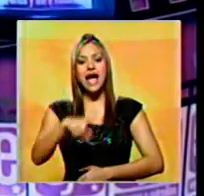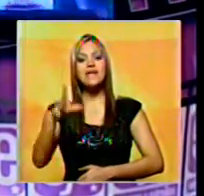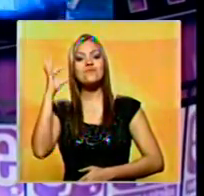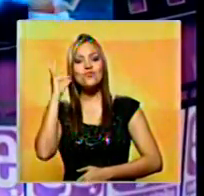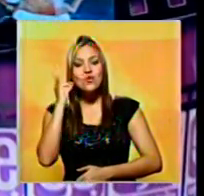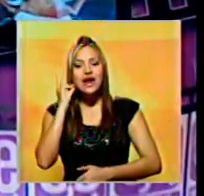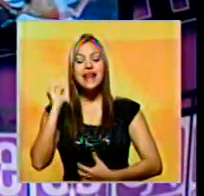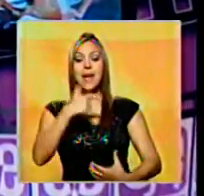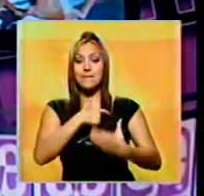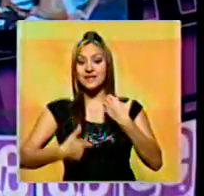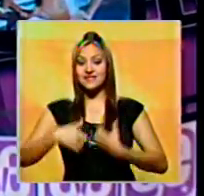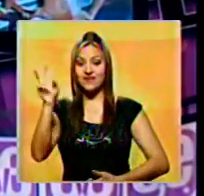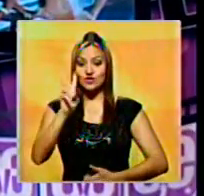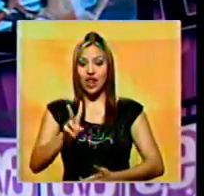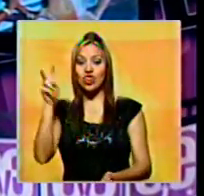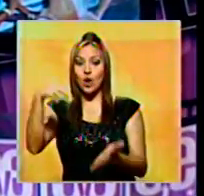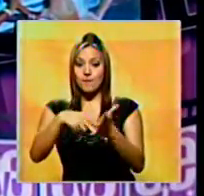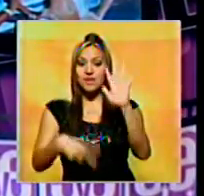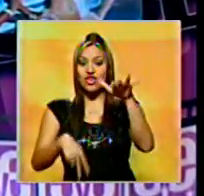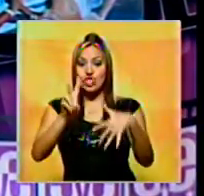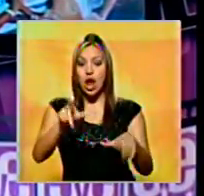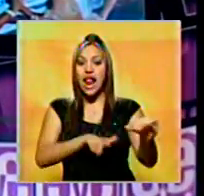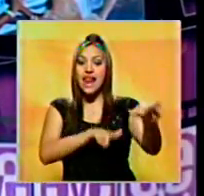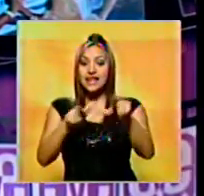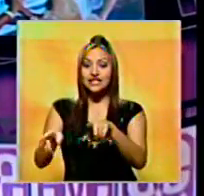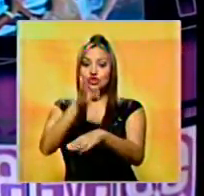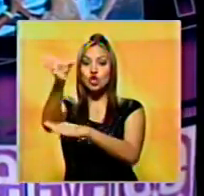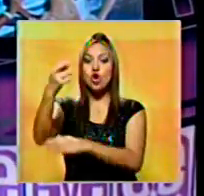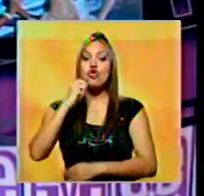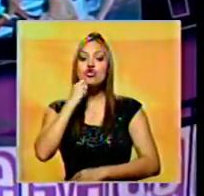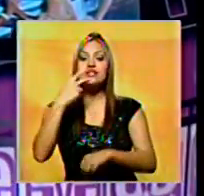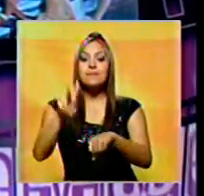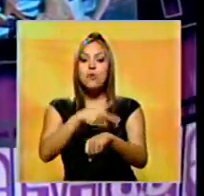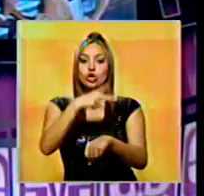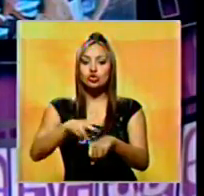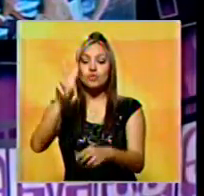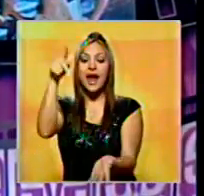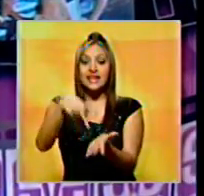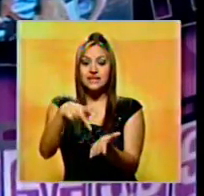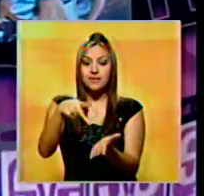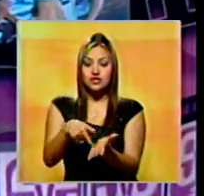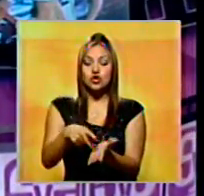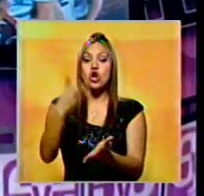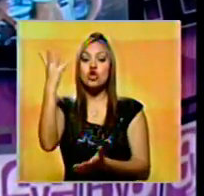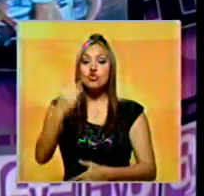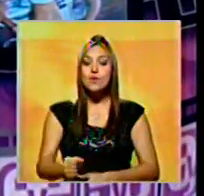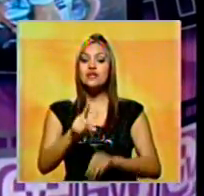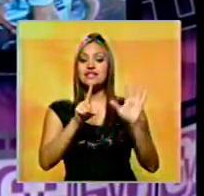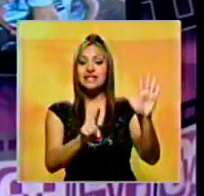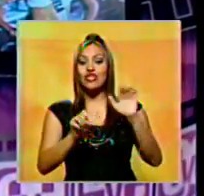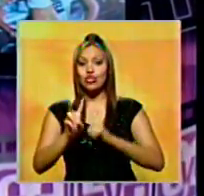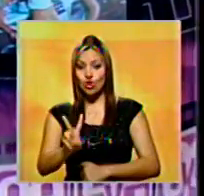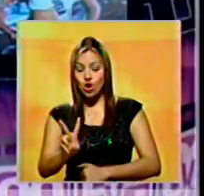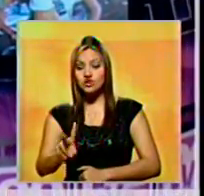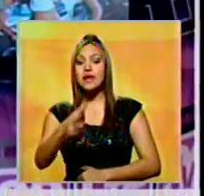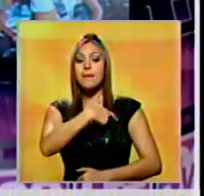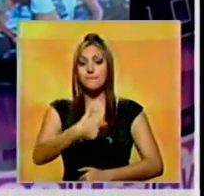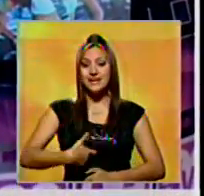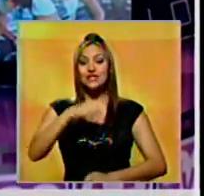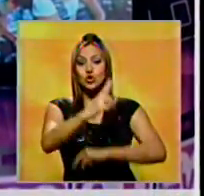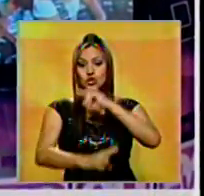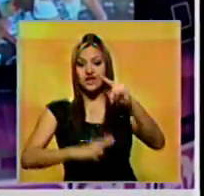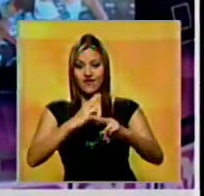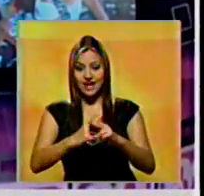Gabriela Isler, Miss Venezuela 2012, ya se encuentra en Rusia, Moscú, para su participación en la edición número 62 del Miss